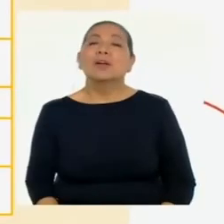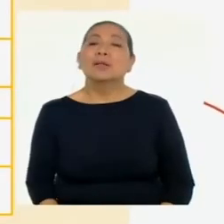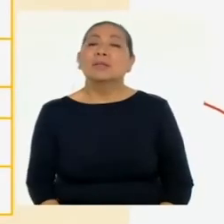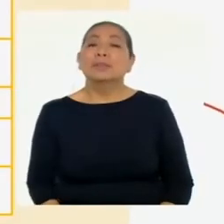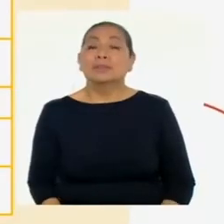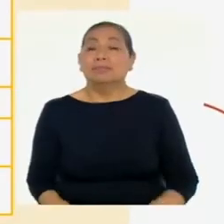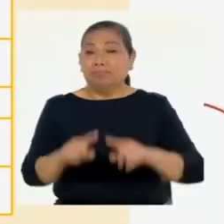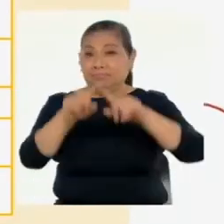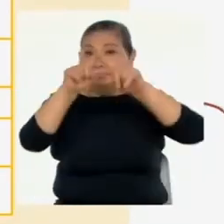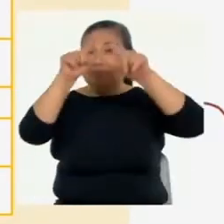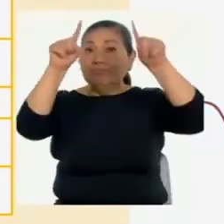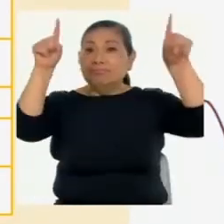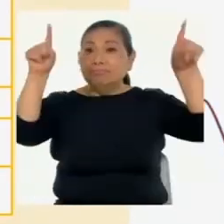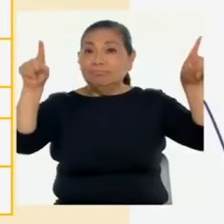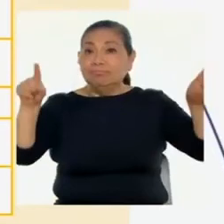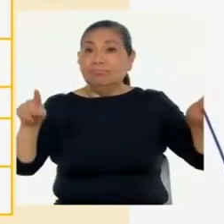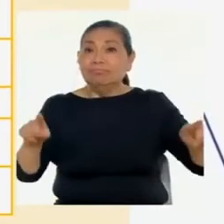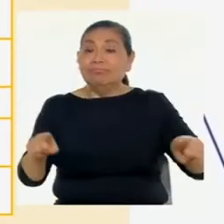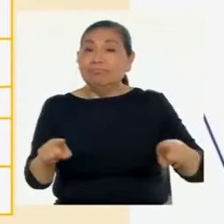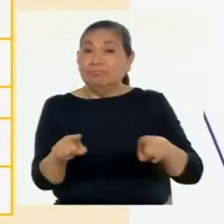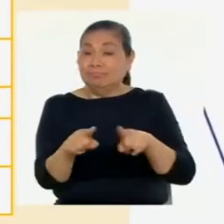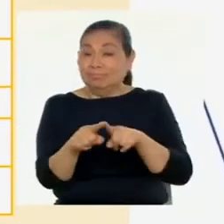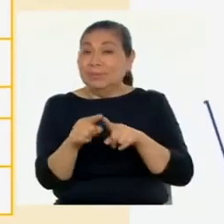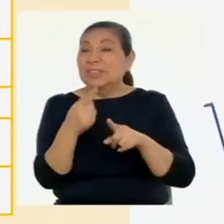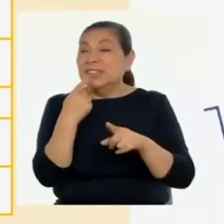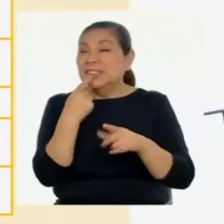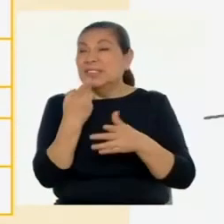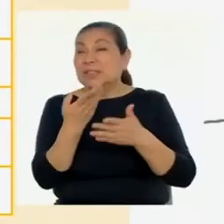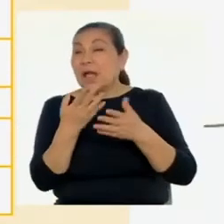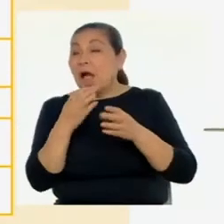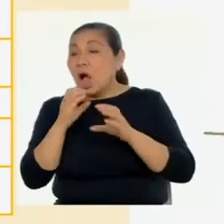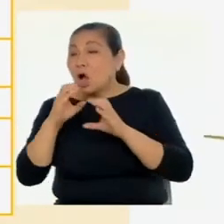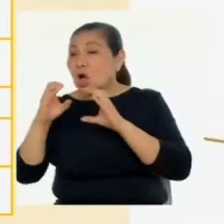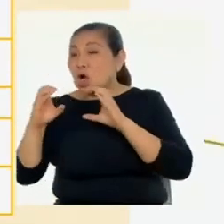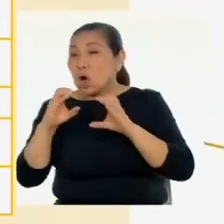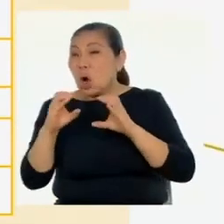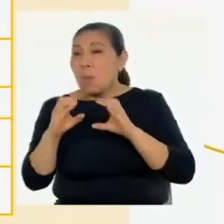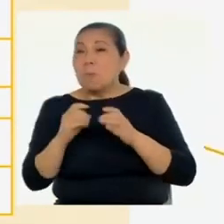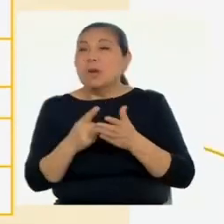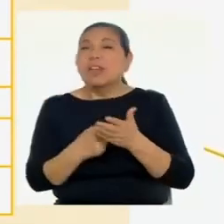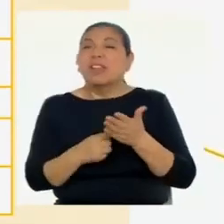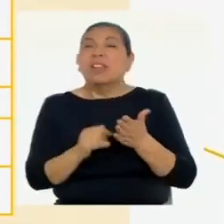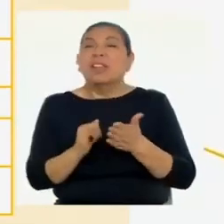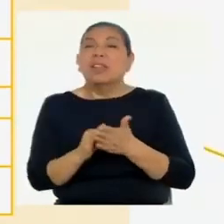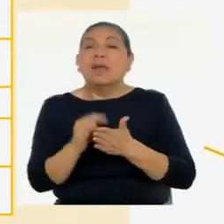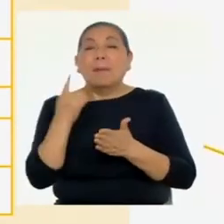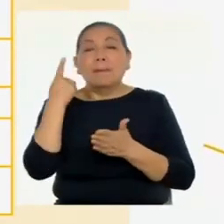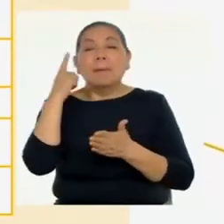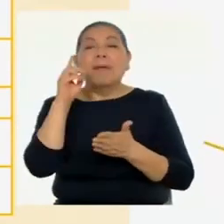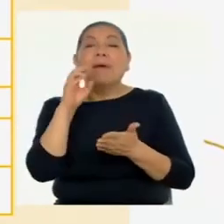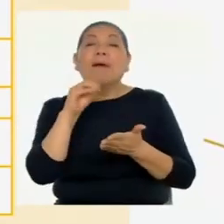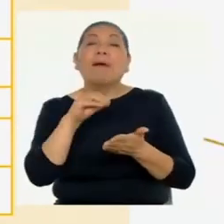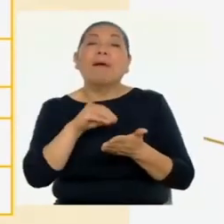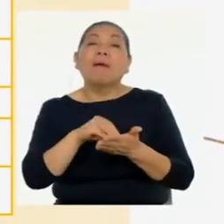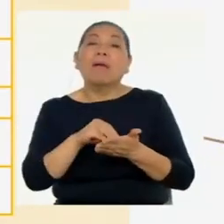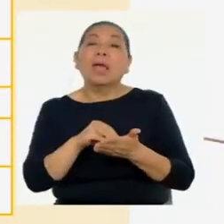criterio. El afiche responde a la situación comunicativa considerando el